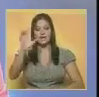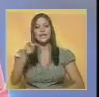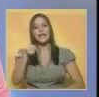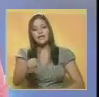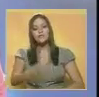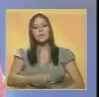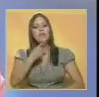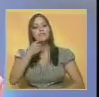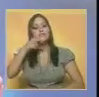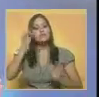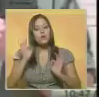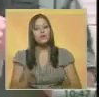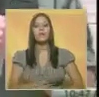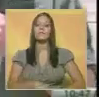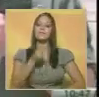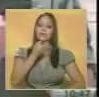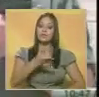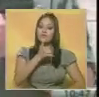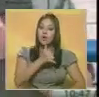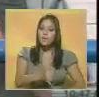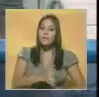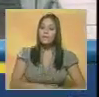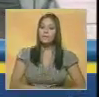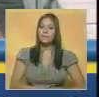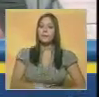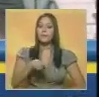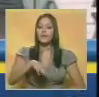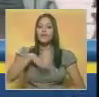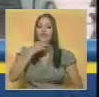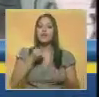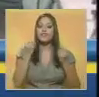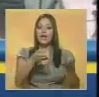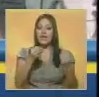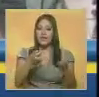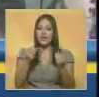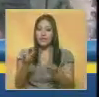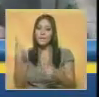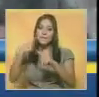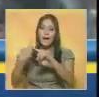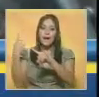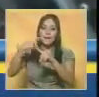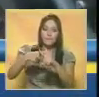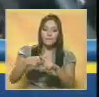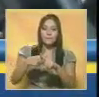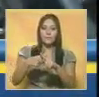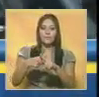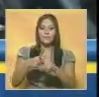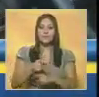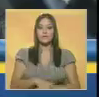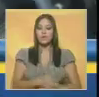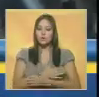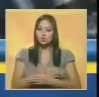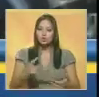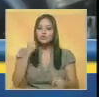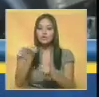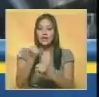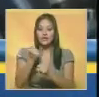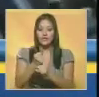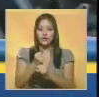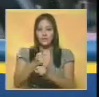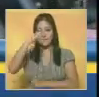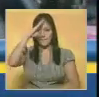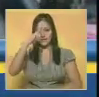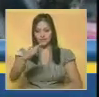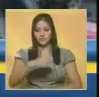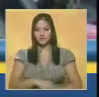de las políticas de seguridad. Rangel Silva destacó que esta dotación contribuirá en el incremento del resto de la presto operacional de la Fuerza